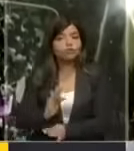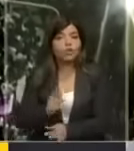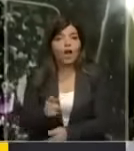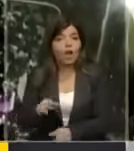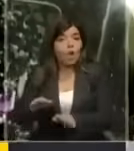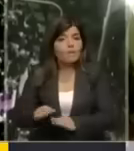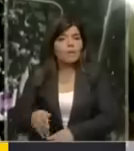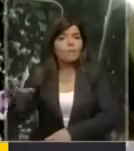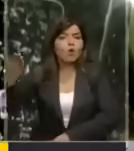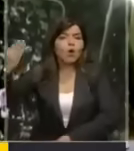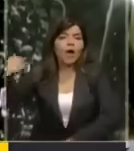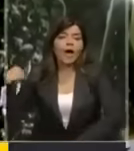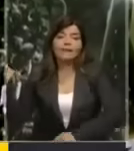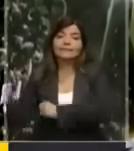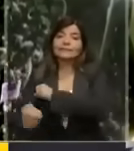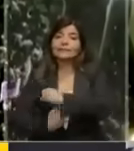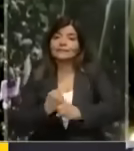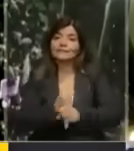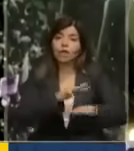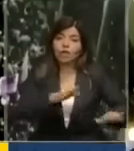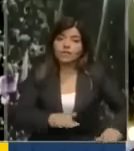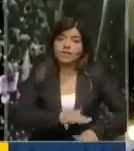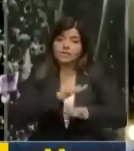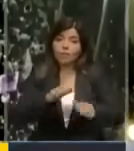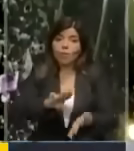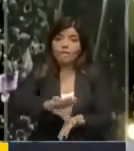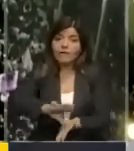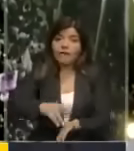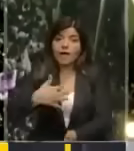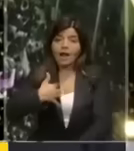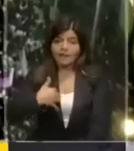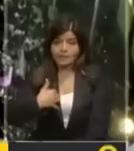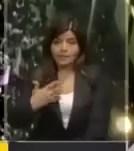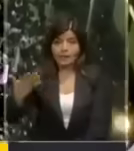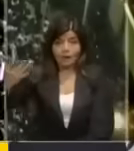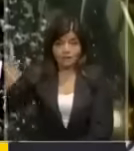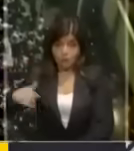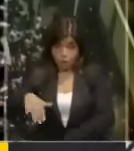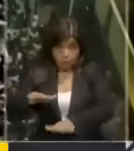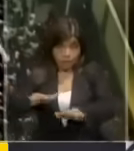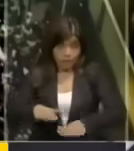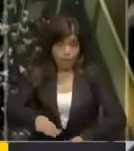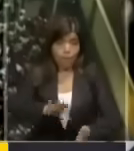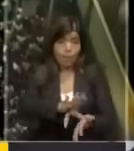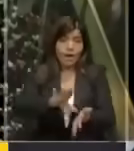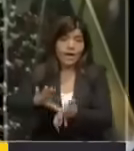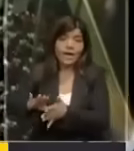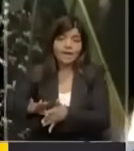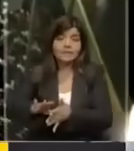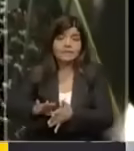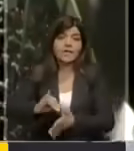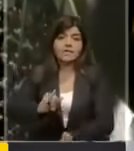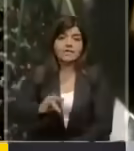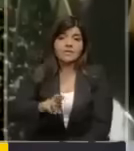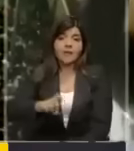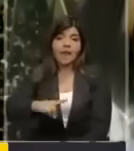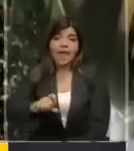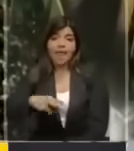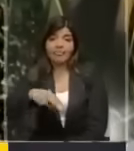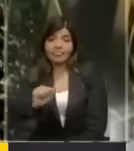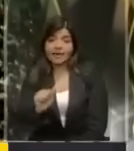mismo que hicimos durante el siglo XIX en nuestro país. Lo mismo que hicieron países como Irlanda hace no tanto